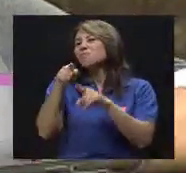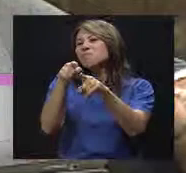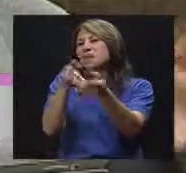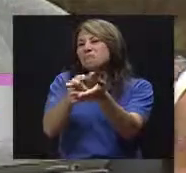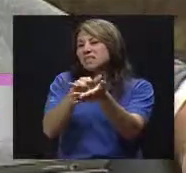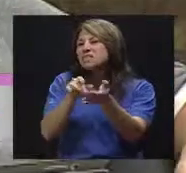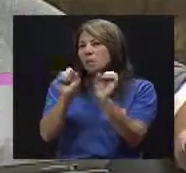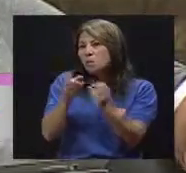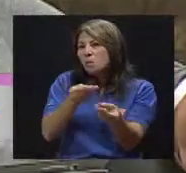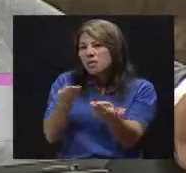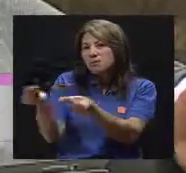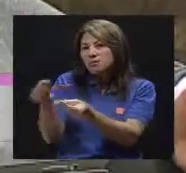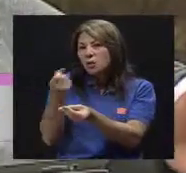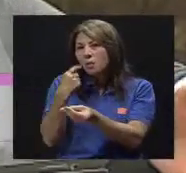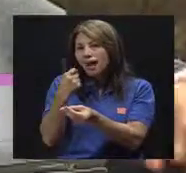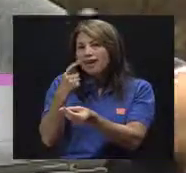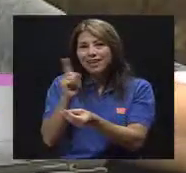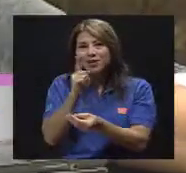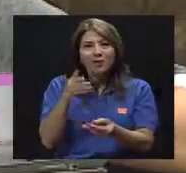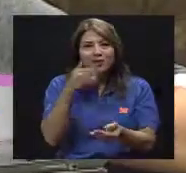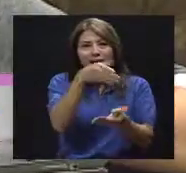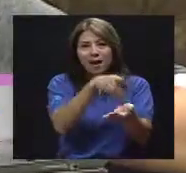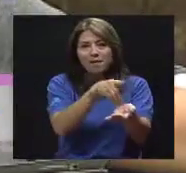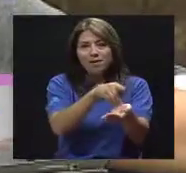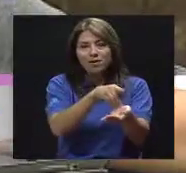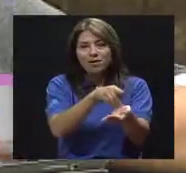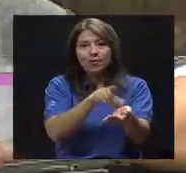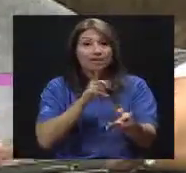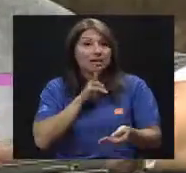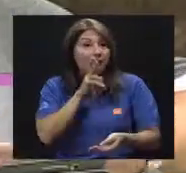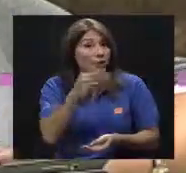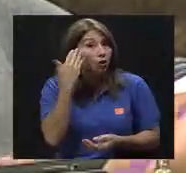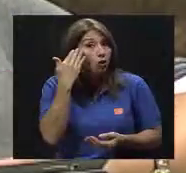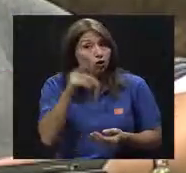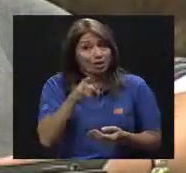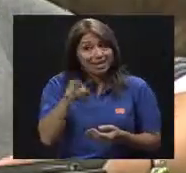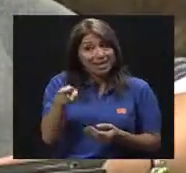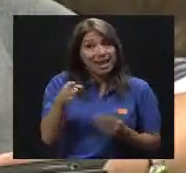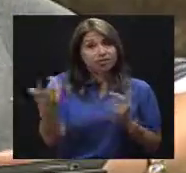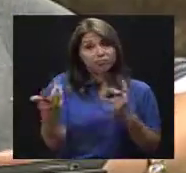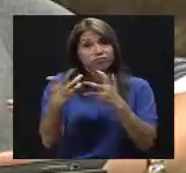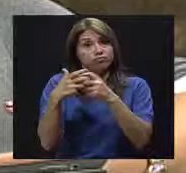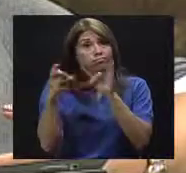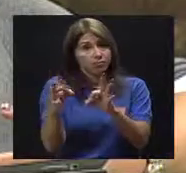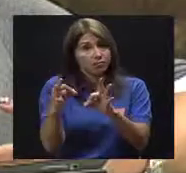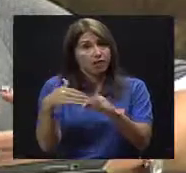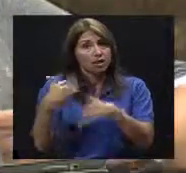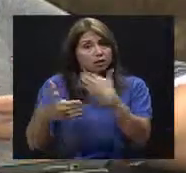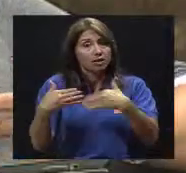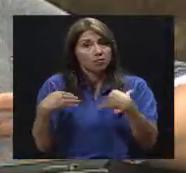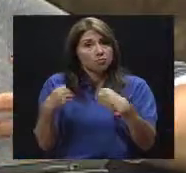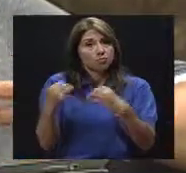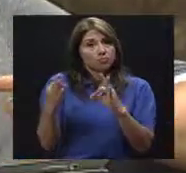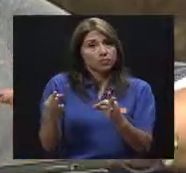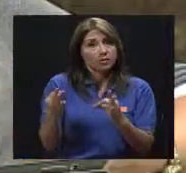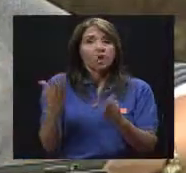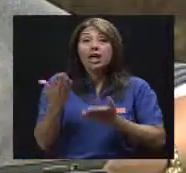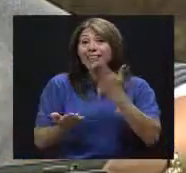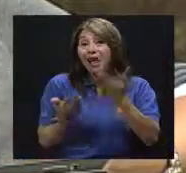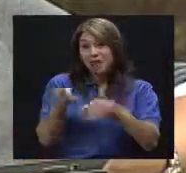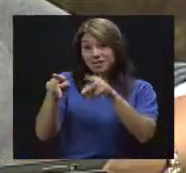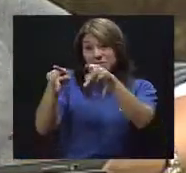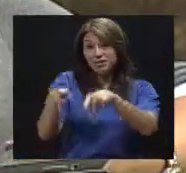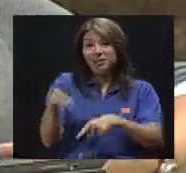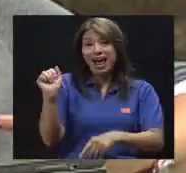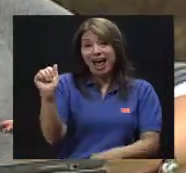digo, mira, me quedaron unos aquí en el botiquín, tómatelos. Y realmente no sé si le van a ser efectivos. Y además de eso, pues puede ser que el paciente